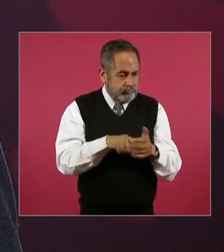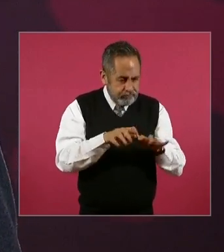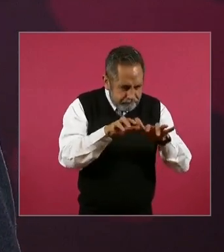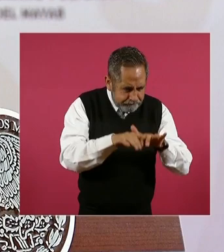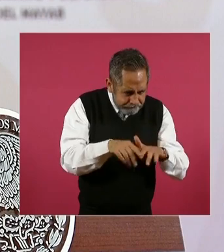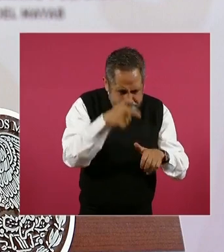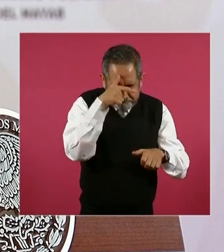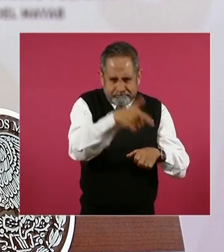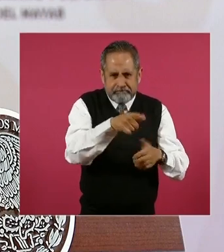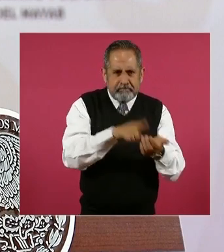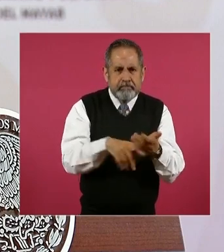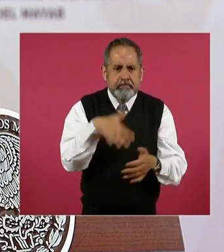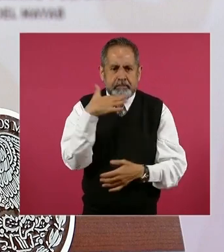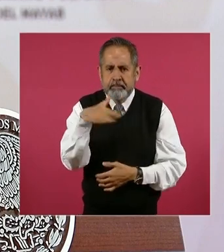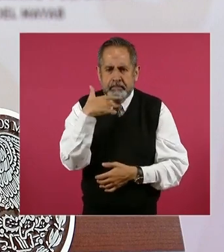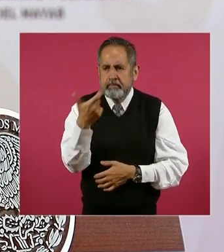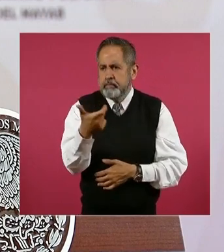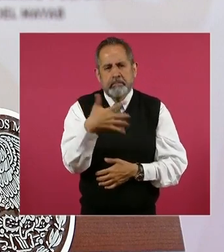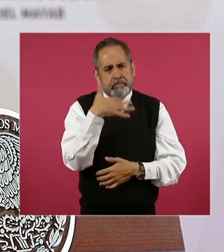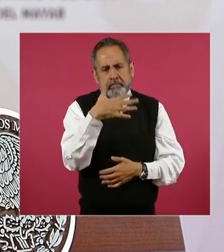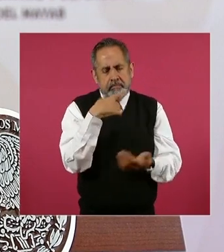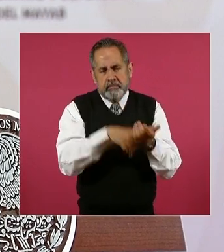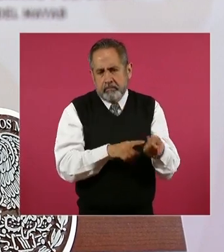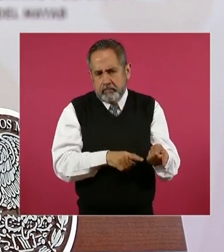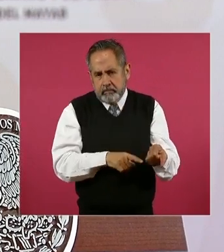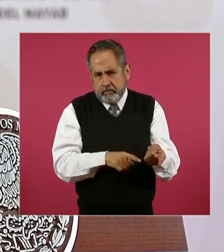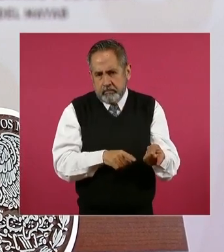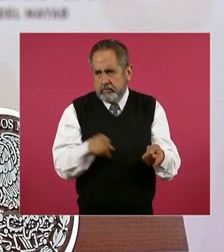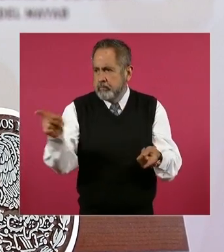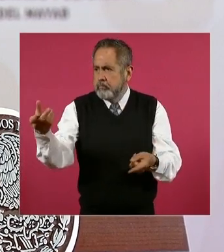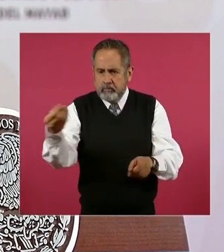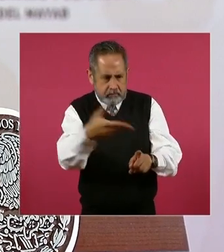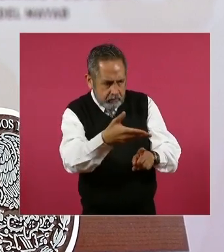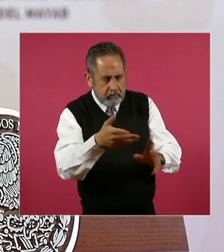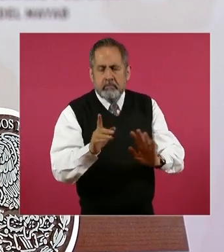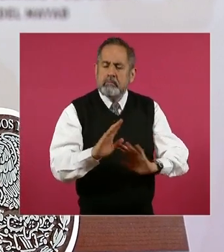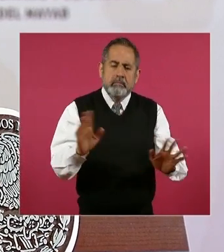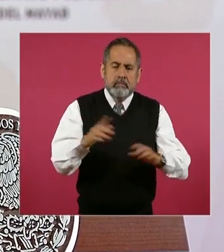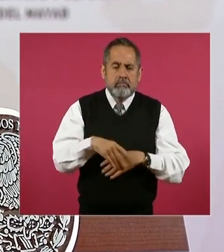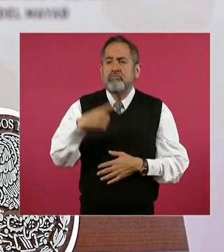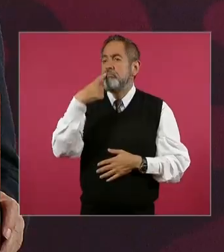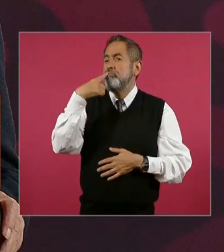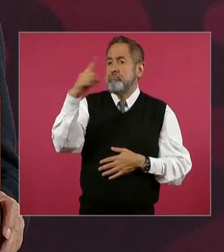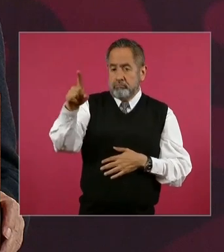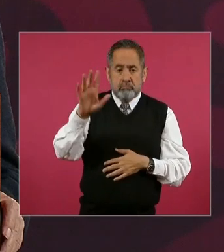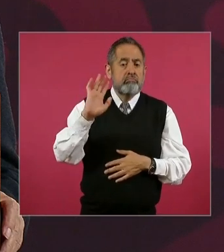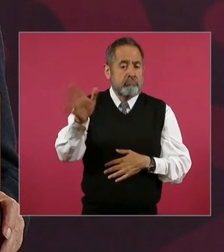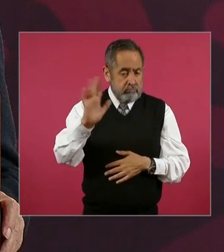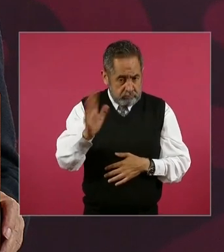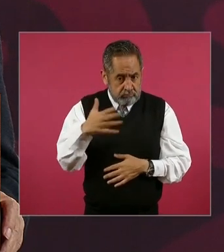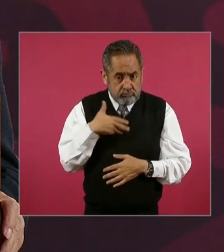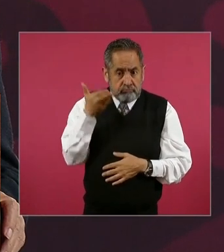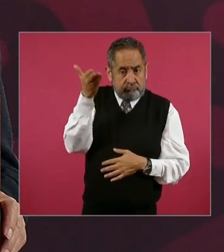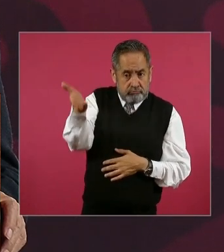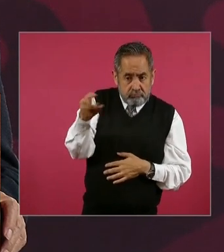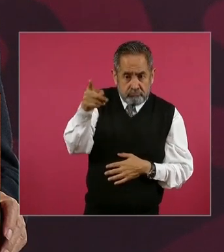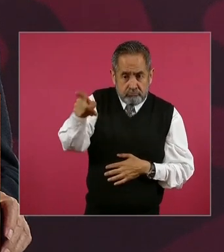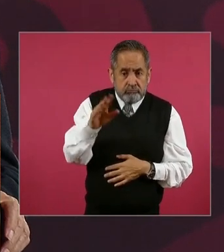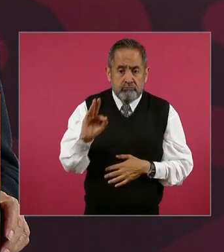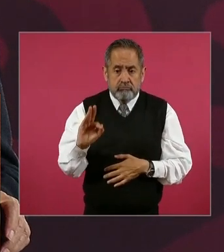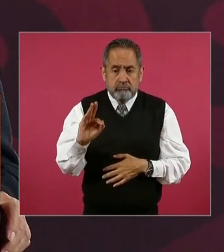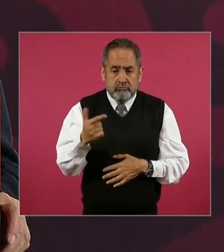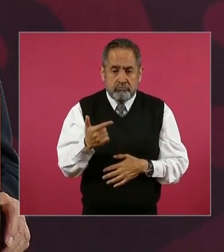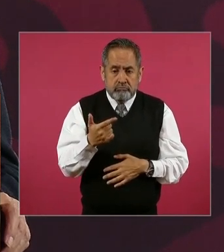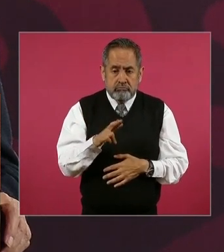operaciones con recursos ilícitos y la la denuncia presentada ante la